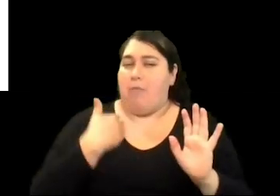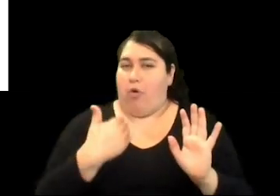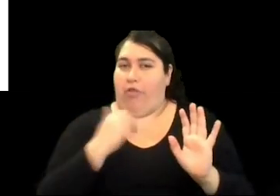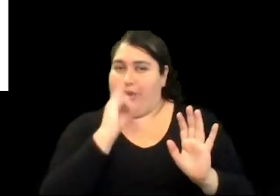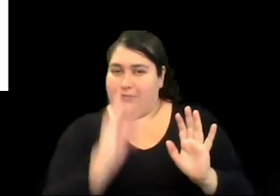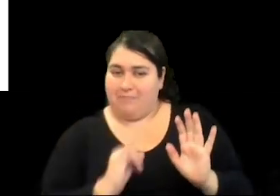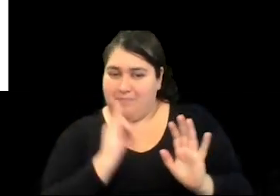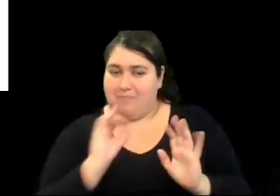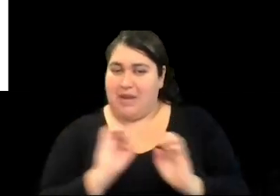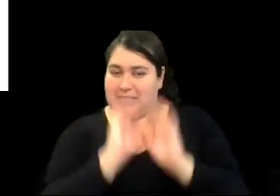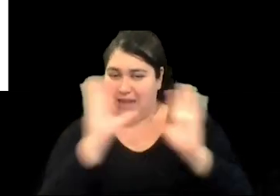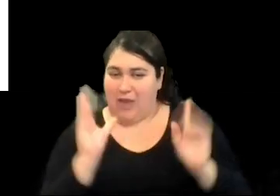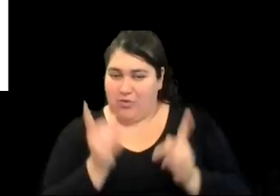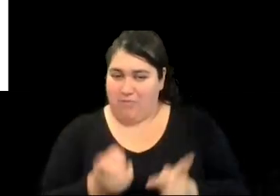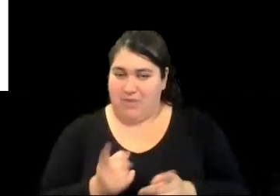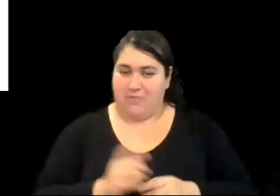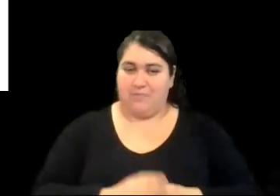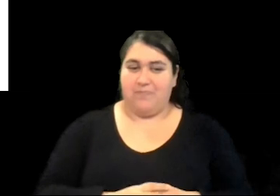Listo.